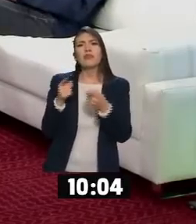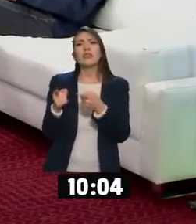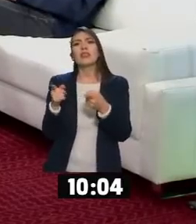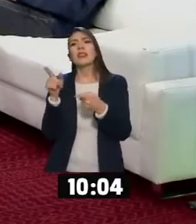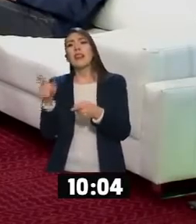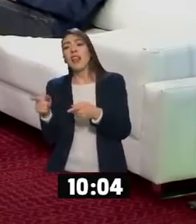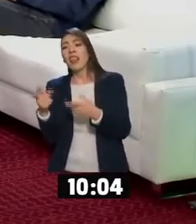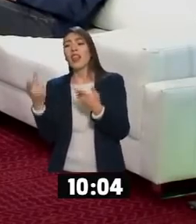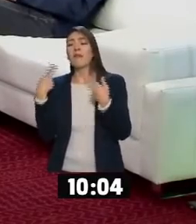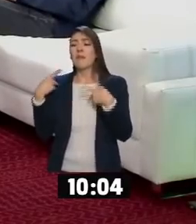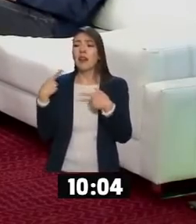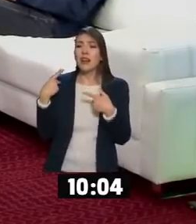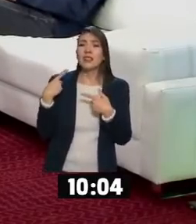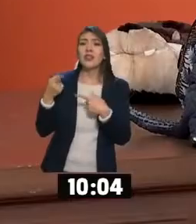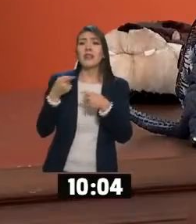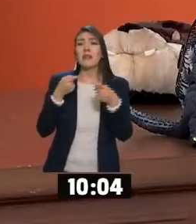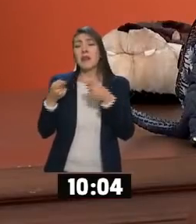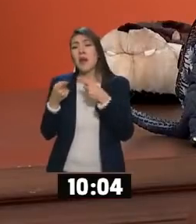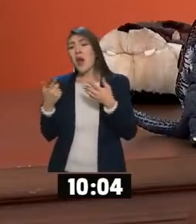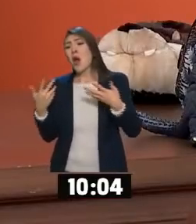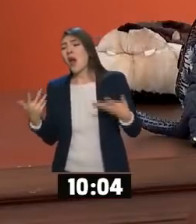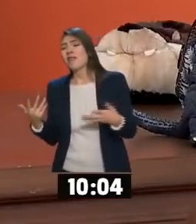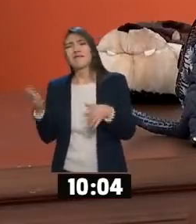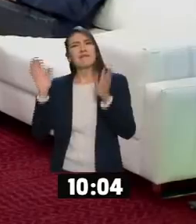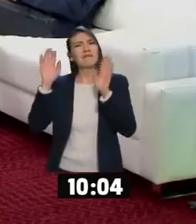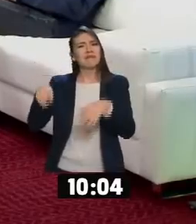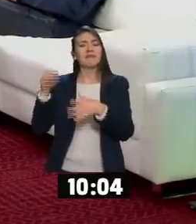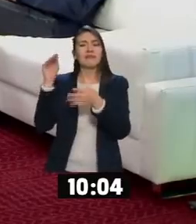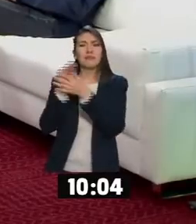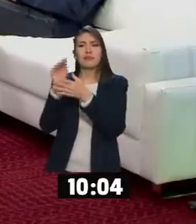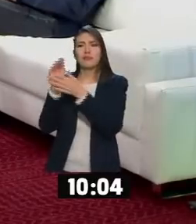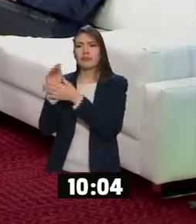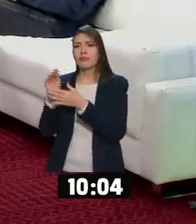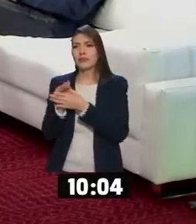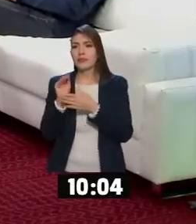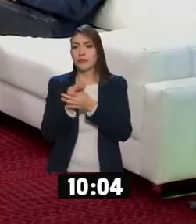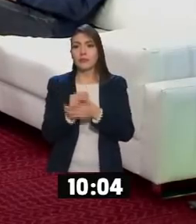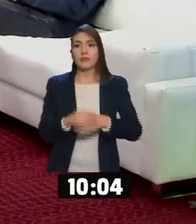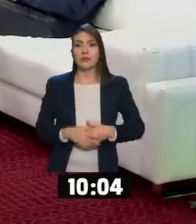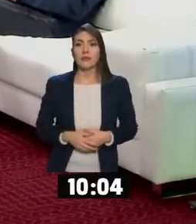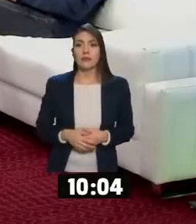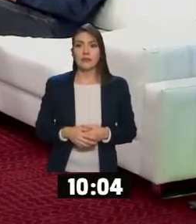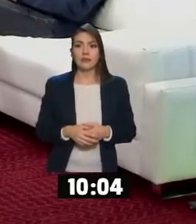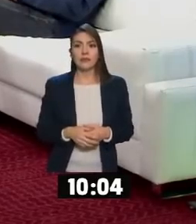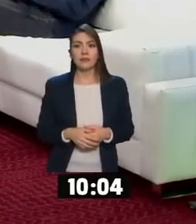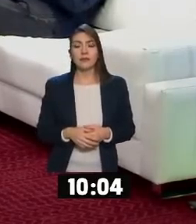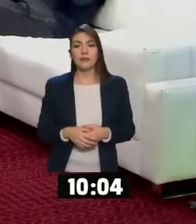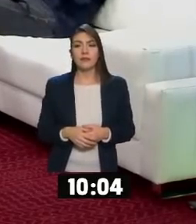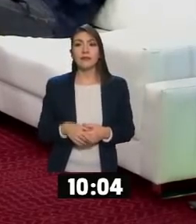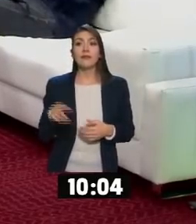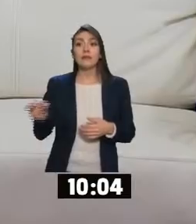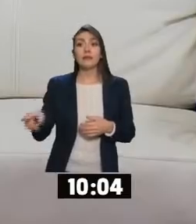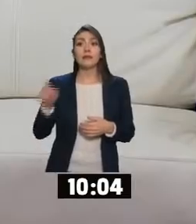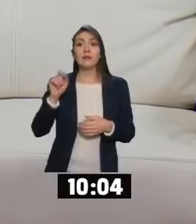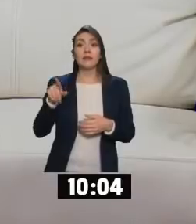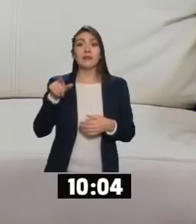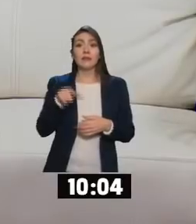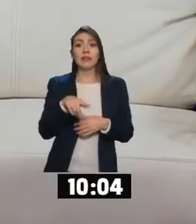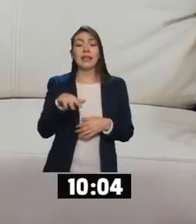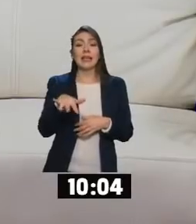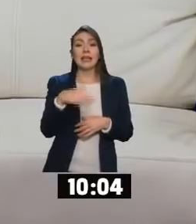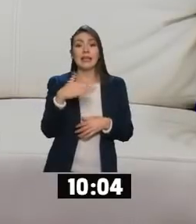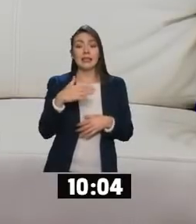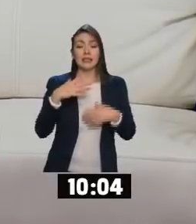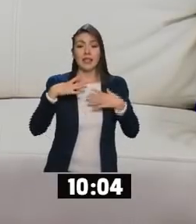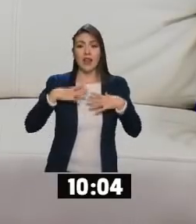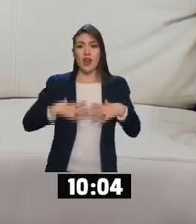si... No les hagas caso, man. No, y ahora regaló sus leotardos. Para cerrar el tema, donó 15 leotardos a asociaciones, a